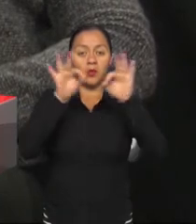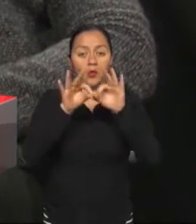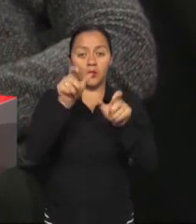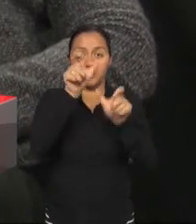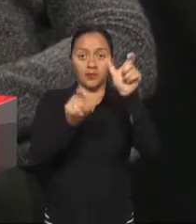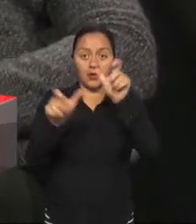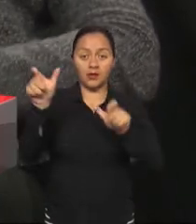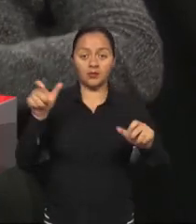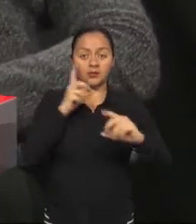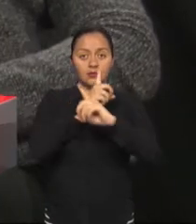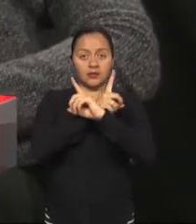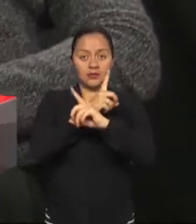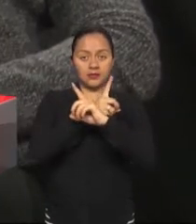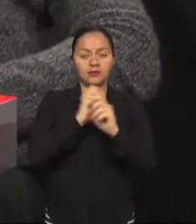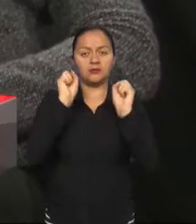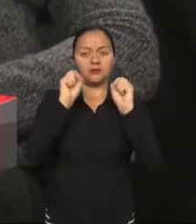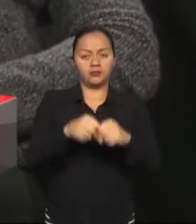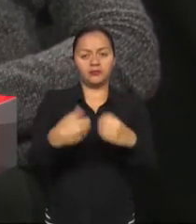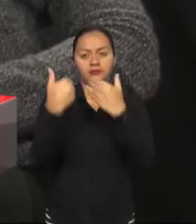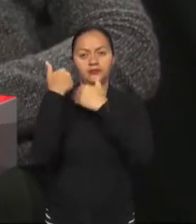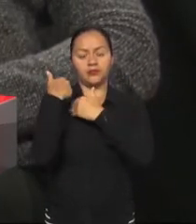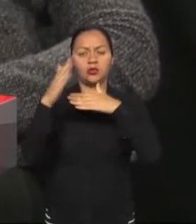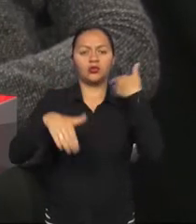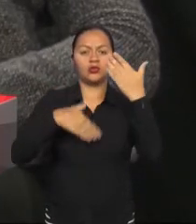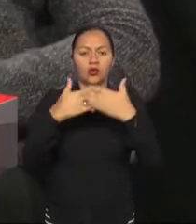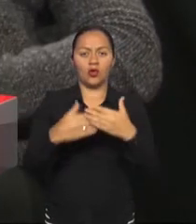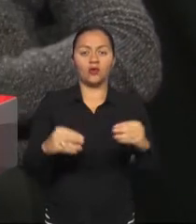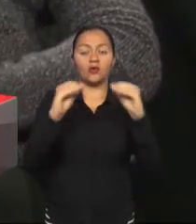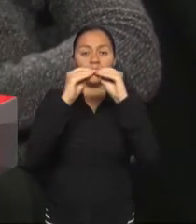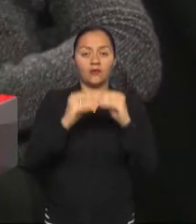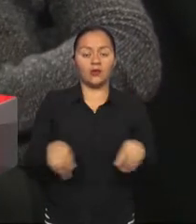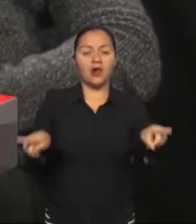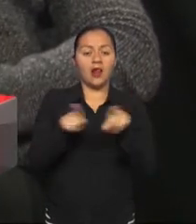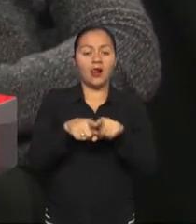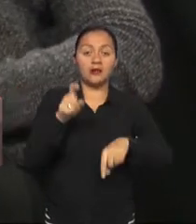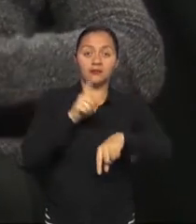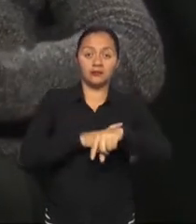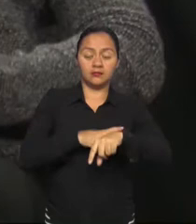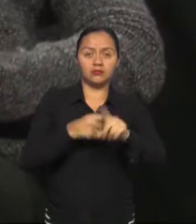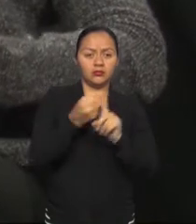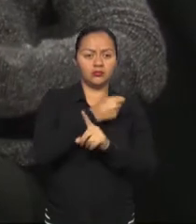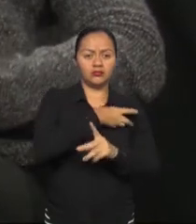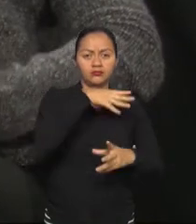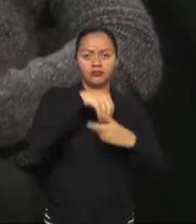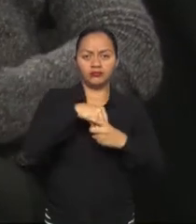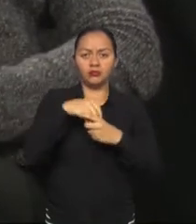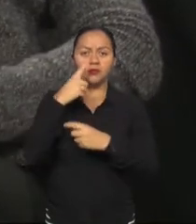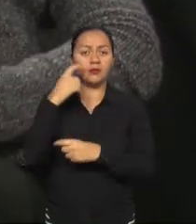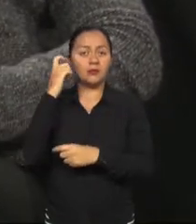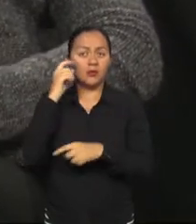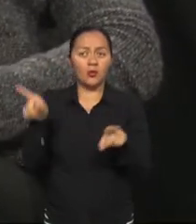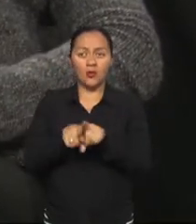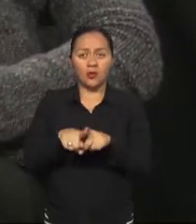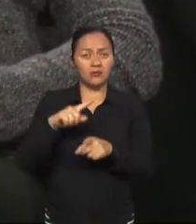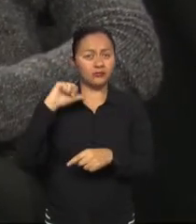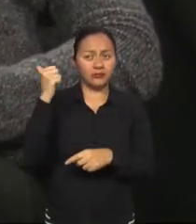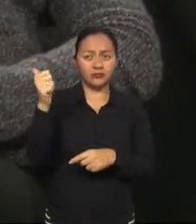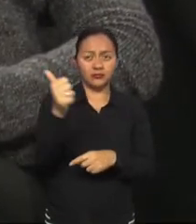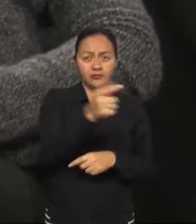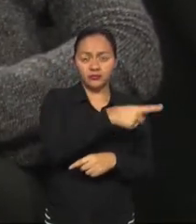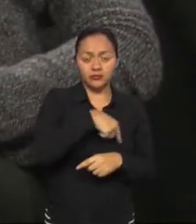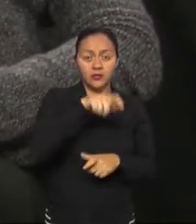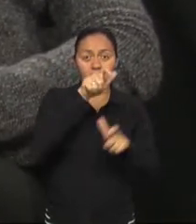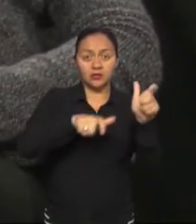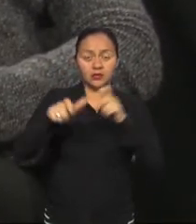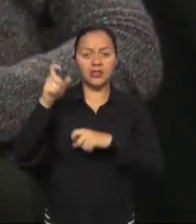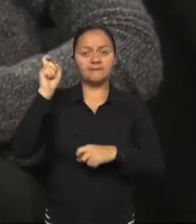con discapacidad, si bien viven formas similares de violencia de género que puede vivir el resto de la población, también